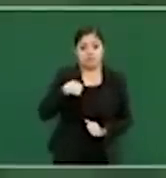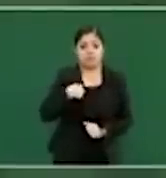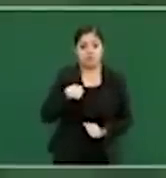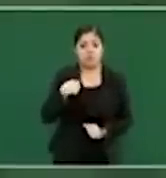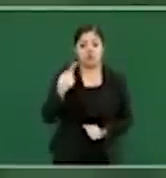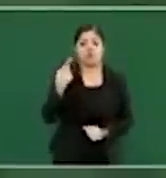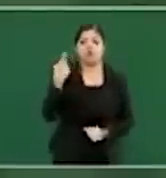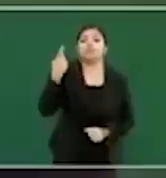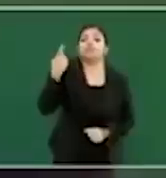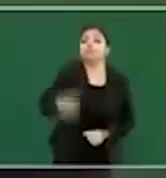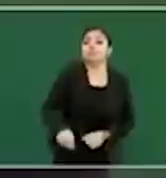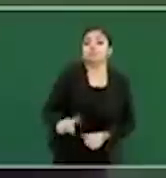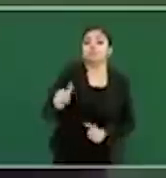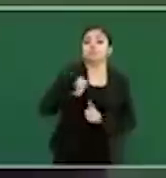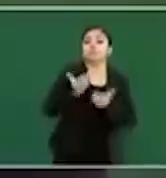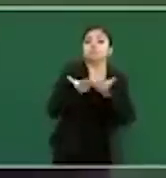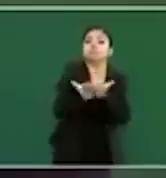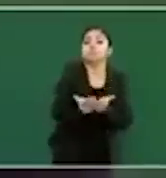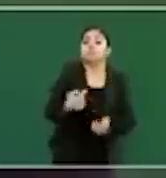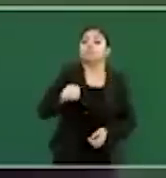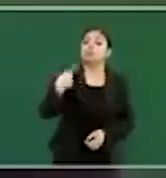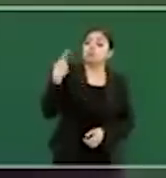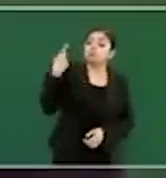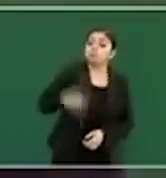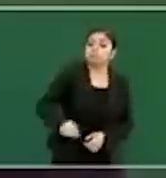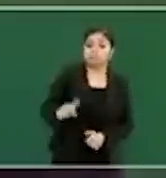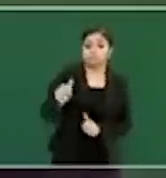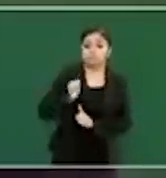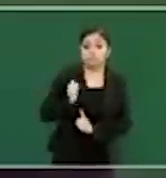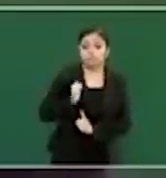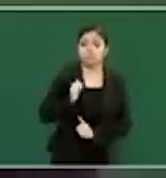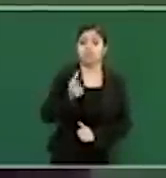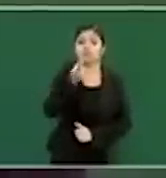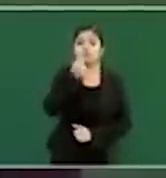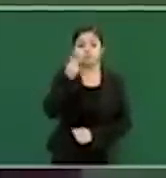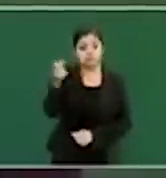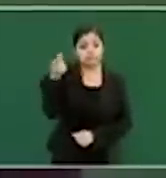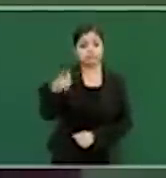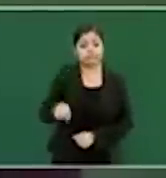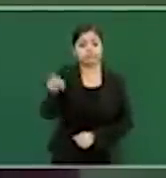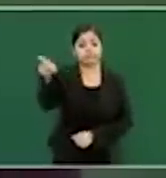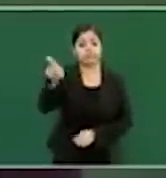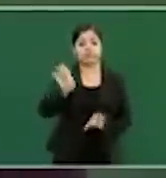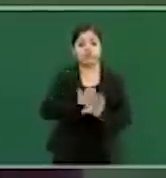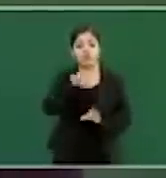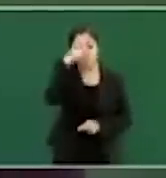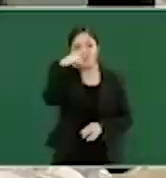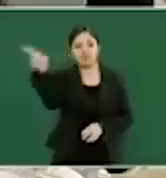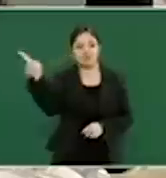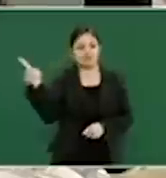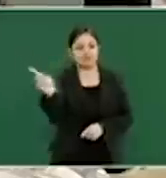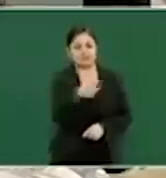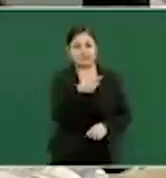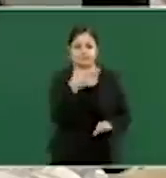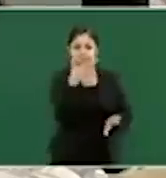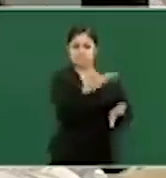al Ejército, a la Marina, a ninguna corporación de que se reprima al pueblo de México. O